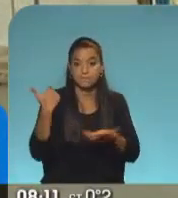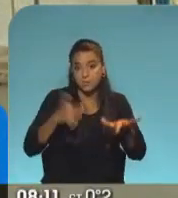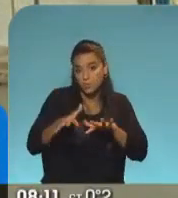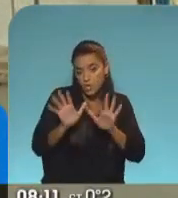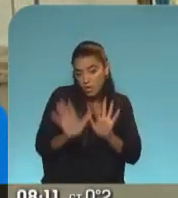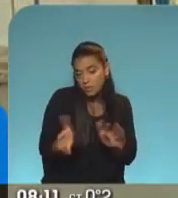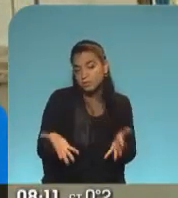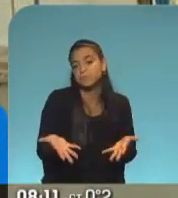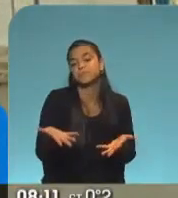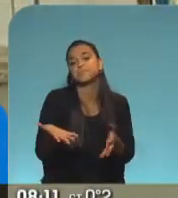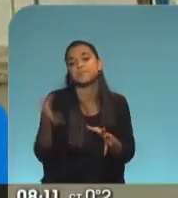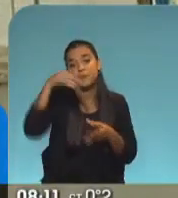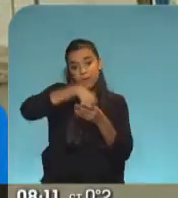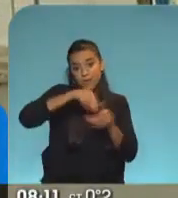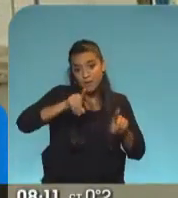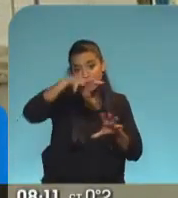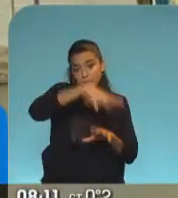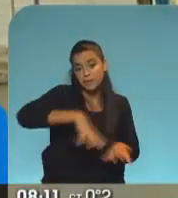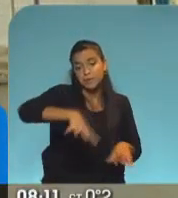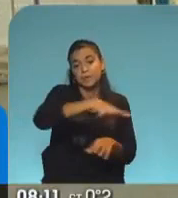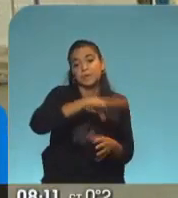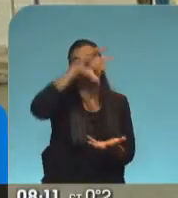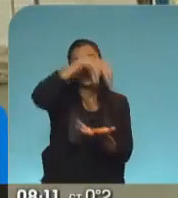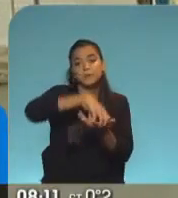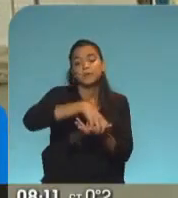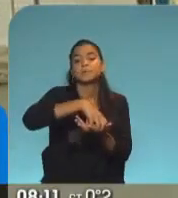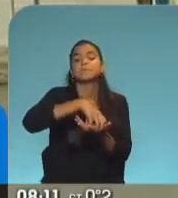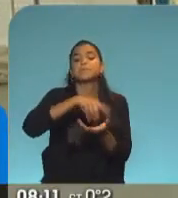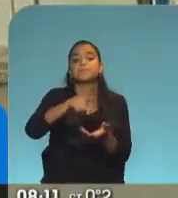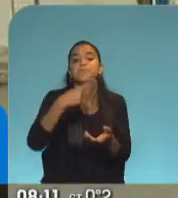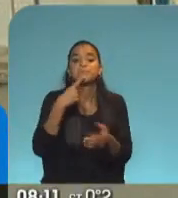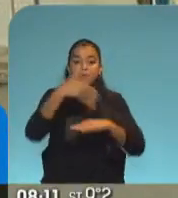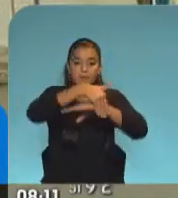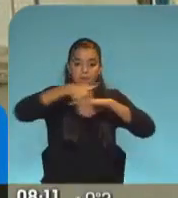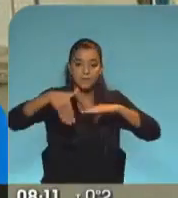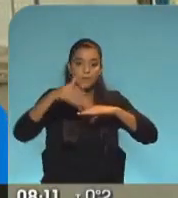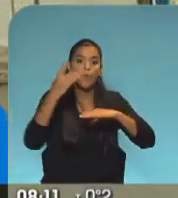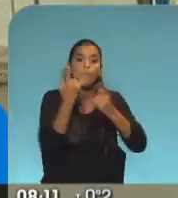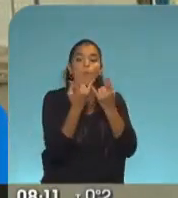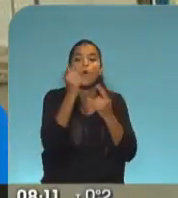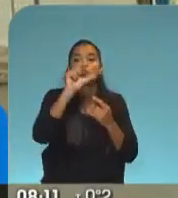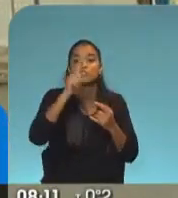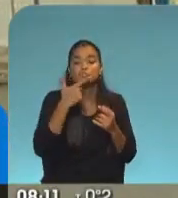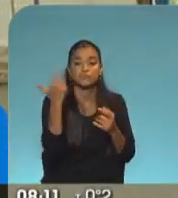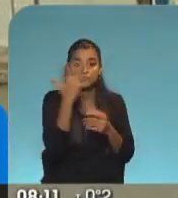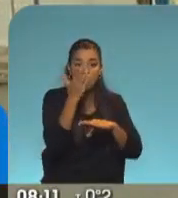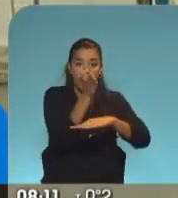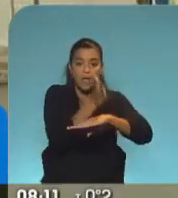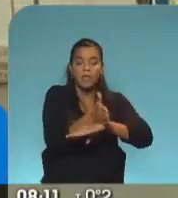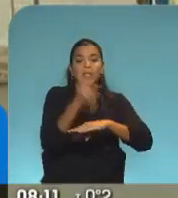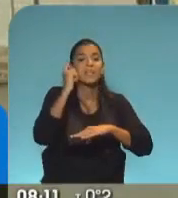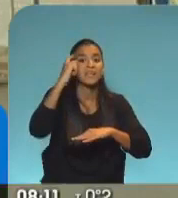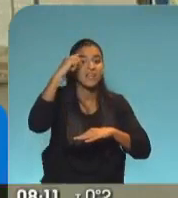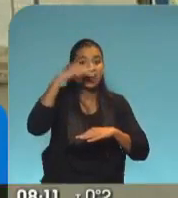y albergadas aquí en este parador ubicado ya te digo en la calle walls y avenida gendarmería